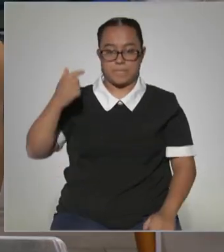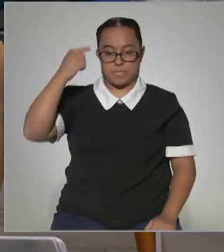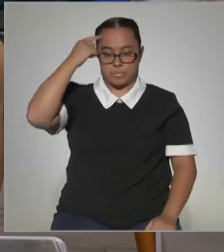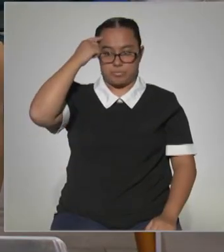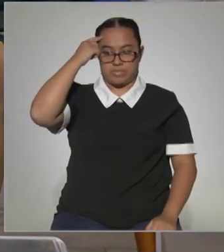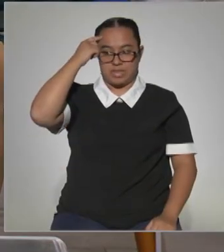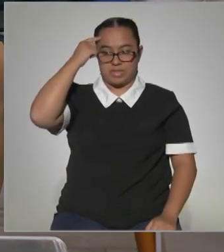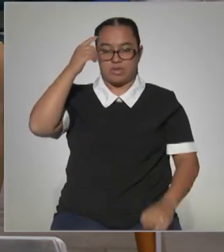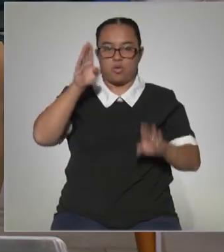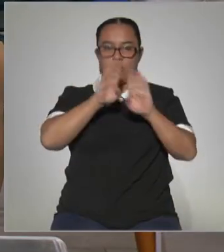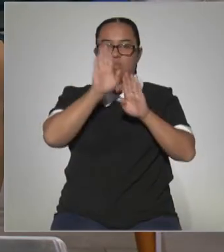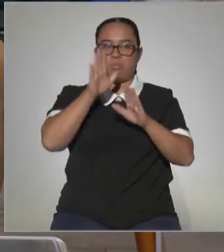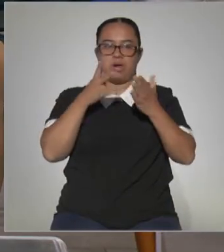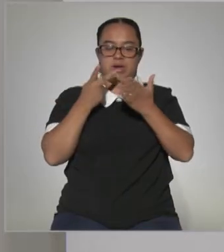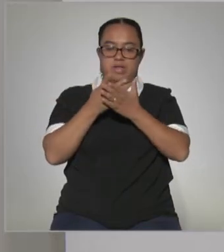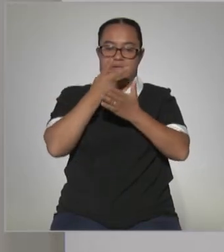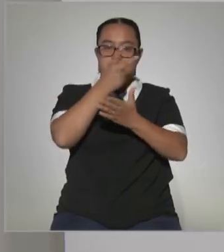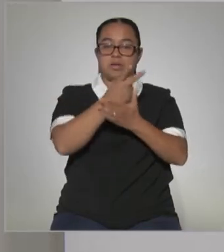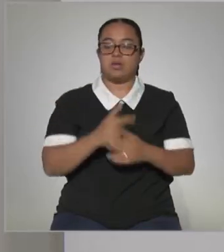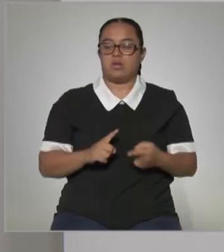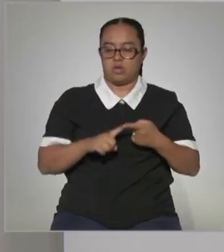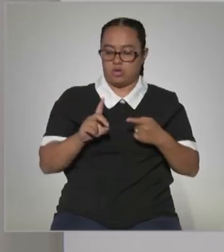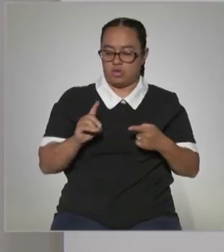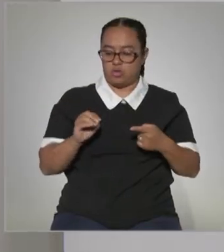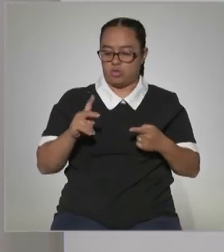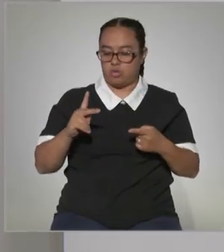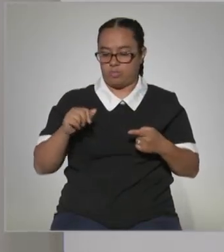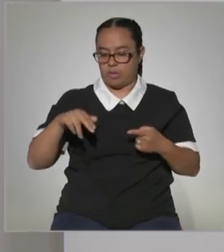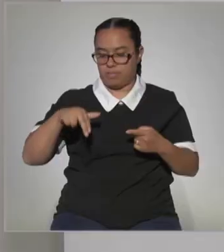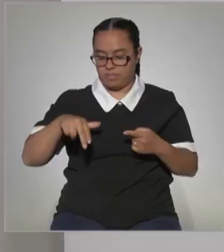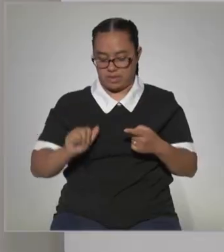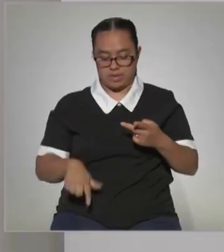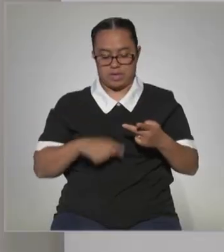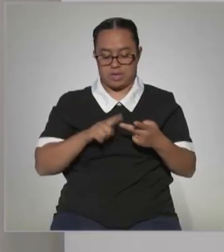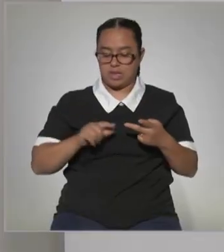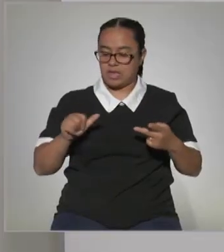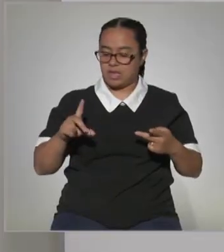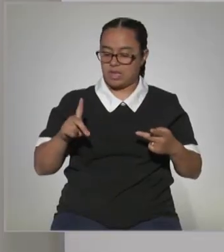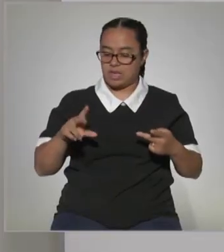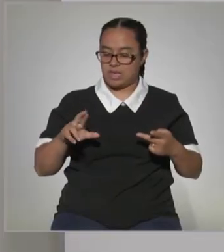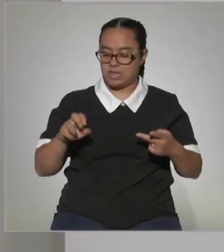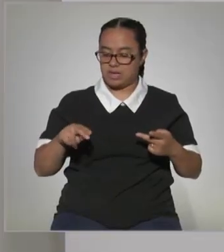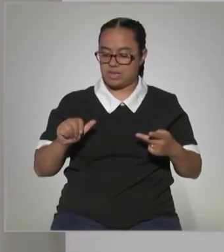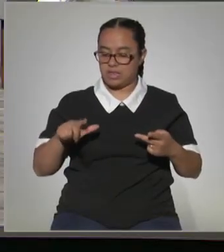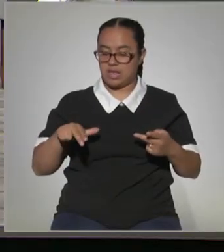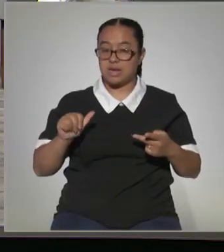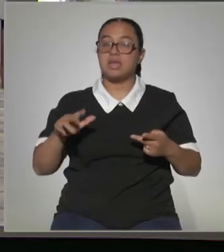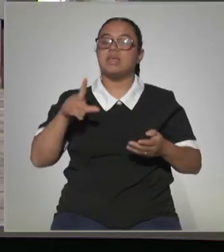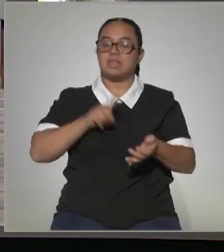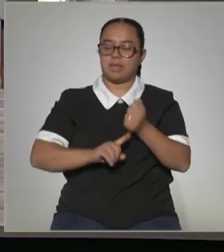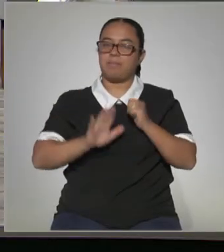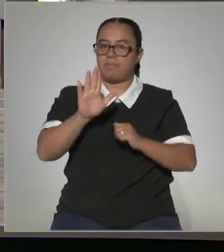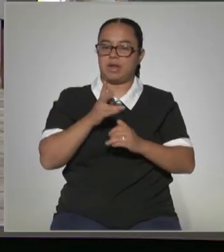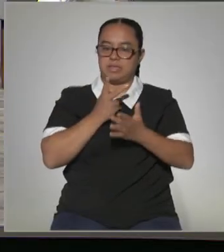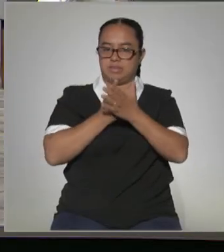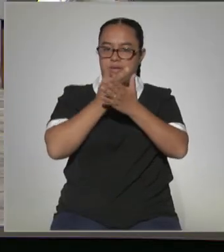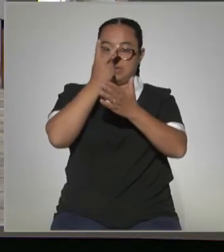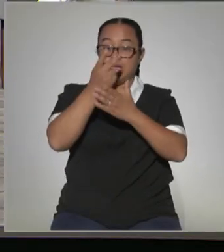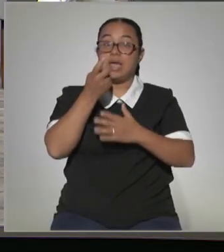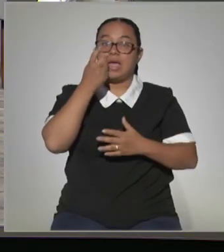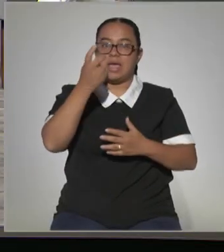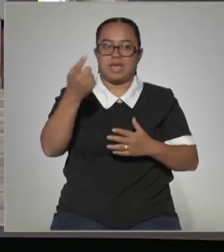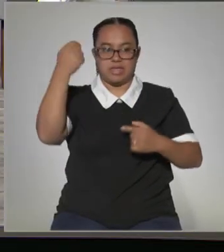en el cerebro. Y la dopamina, la adrenalina, sí pasa por ese centro de recompensa. Y eso es lo que nos